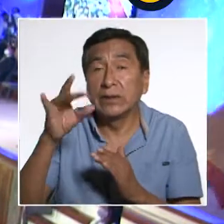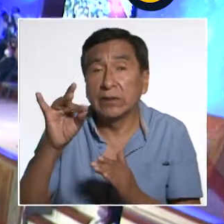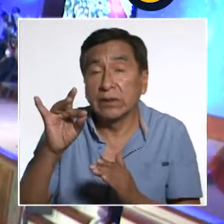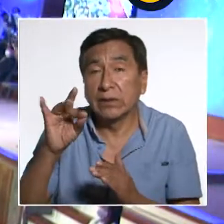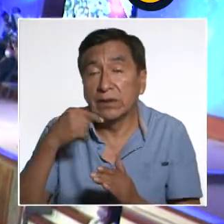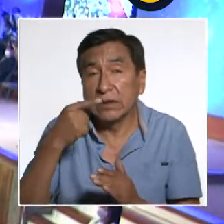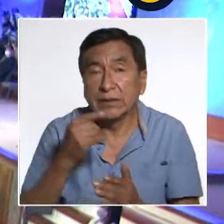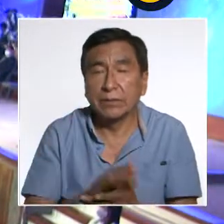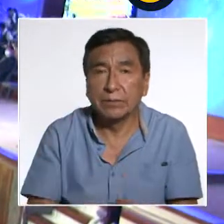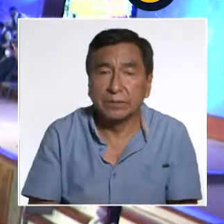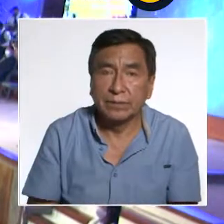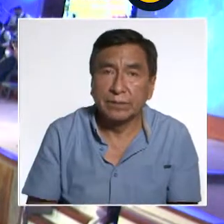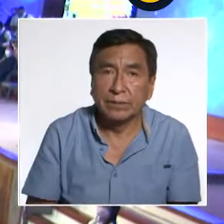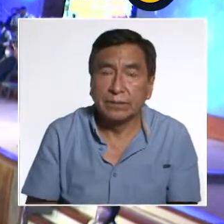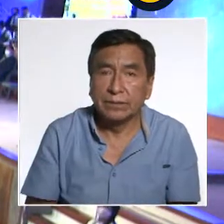lo siguiente: